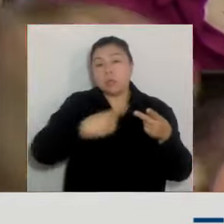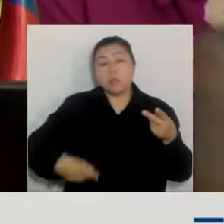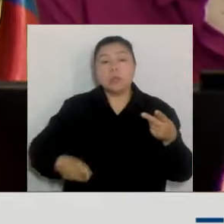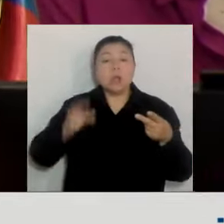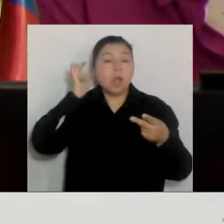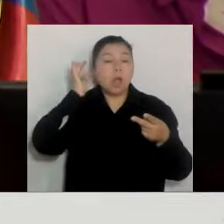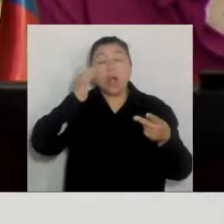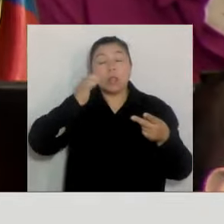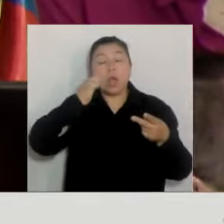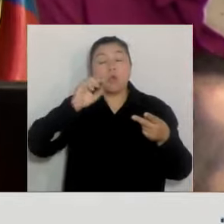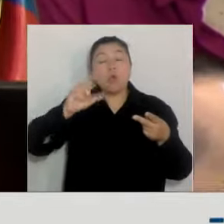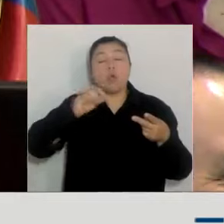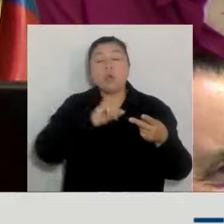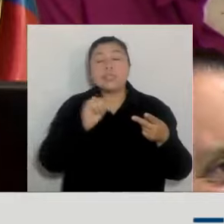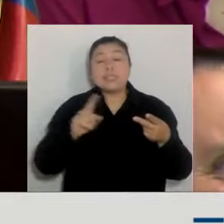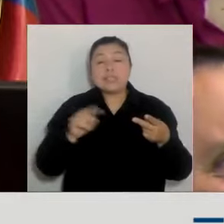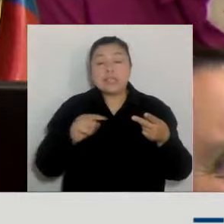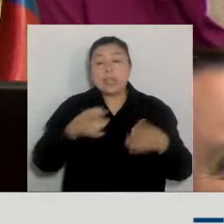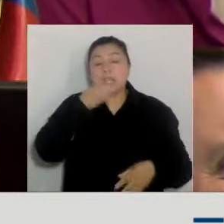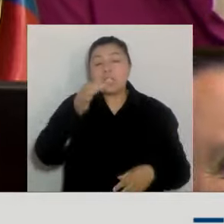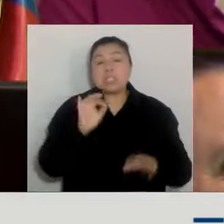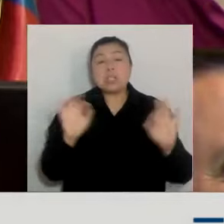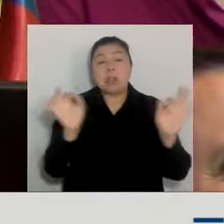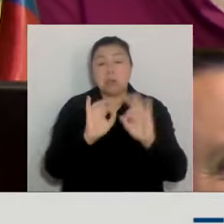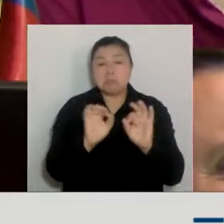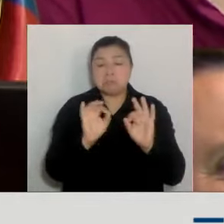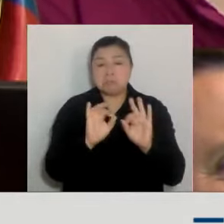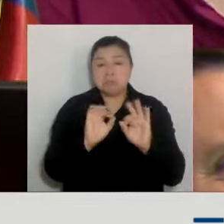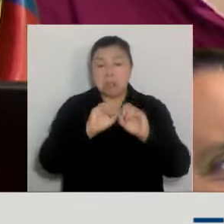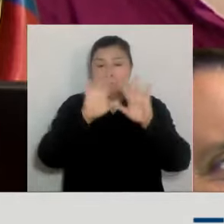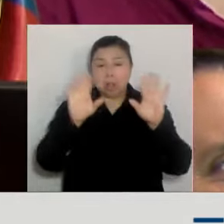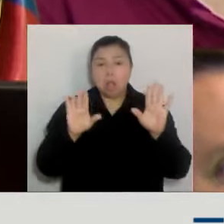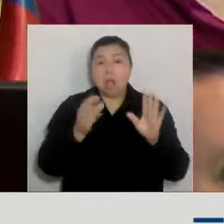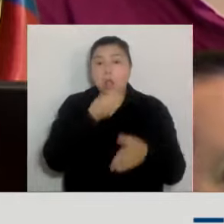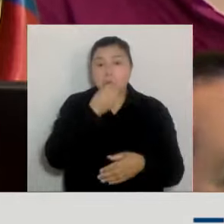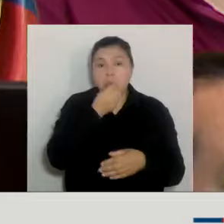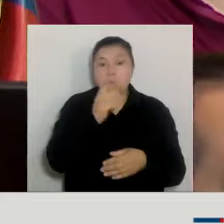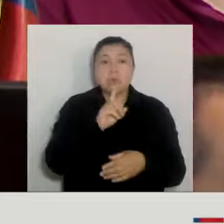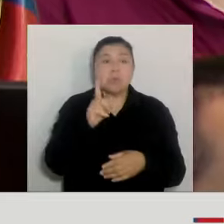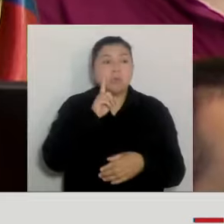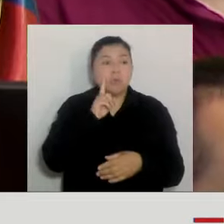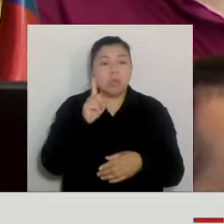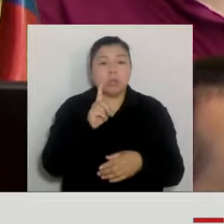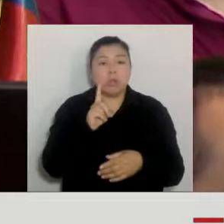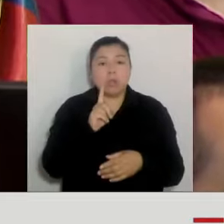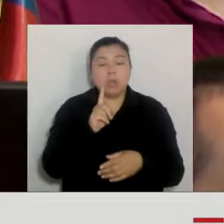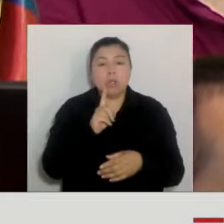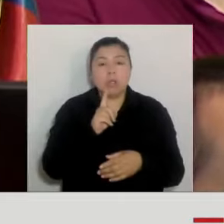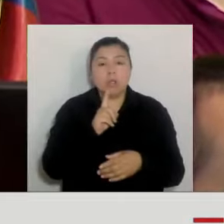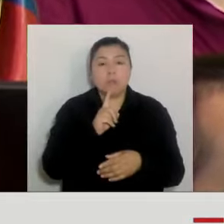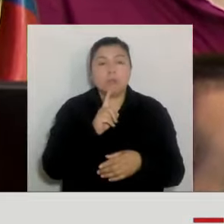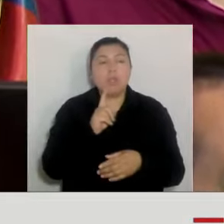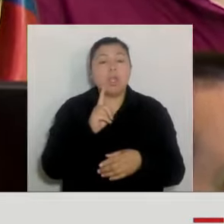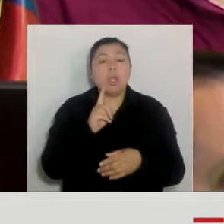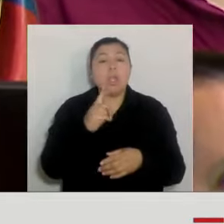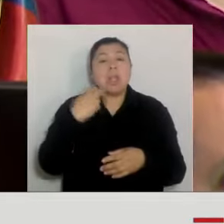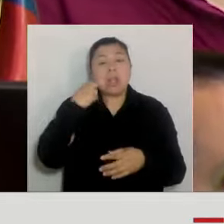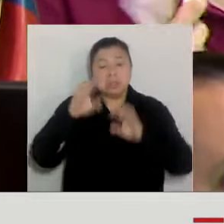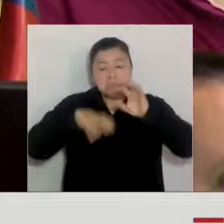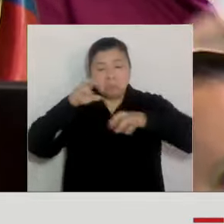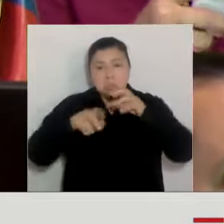su intervención eh señalar explícitamente que es un alimento que no tiene ningún tipo de contenido animal eh